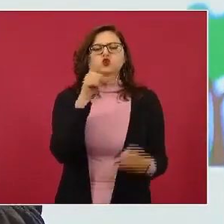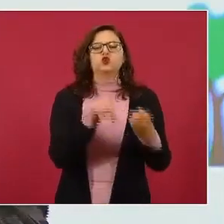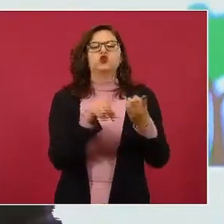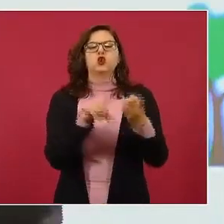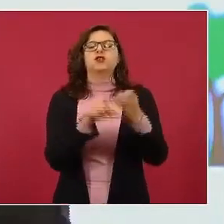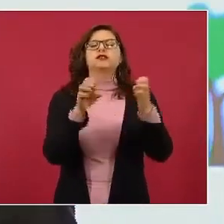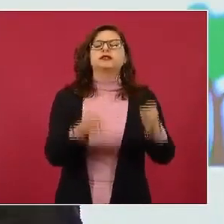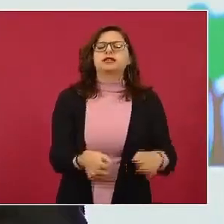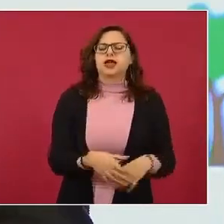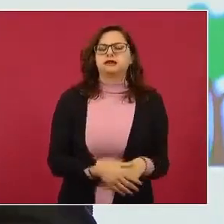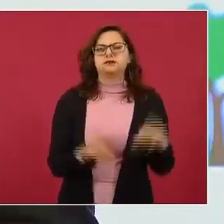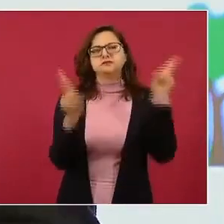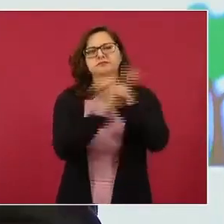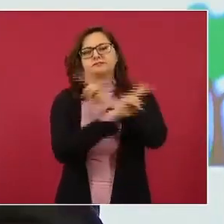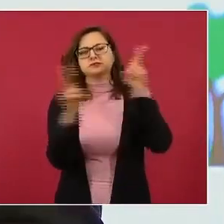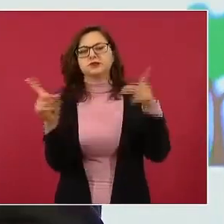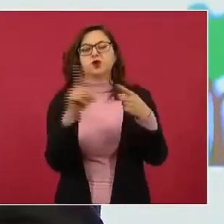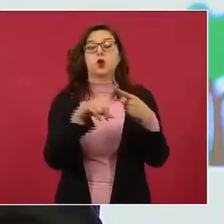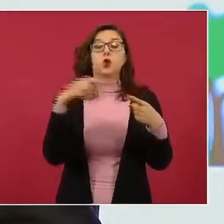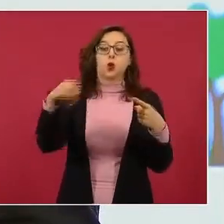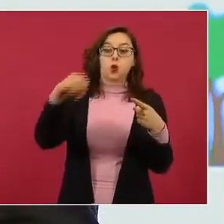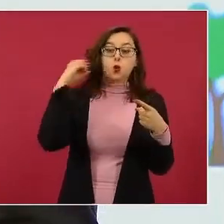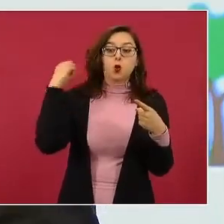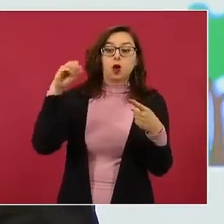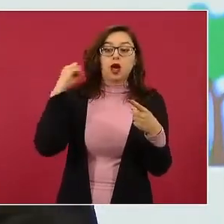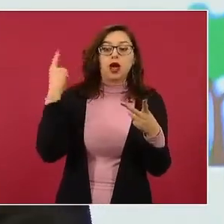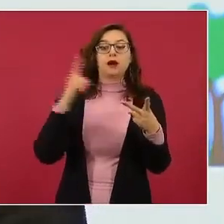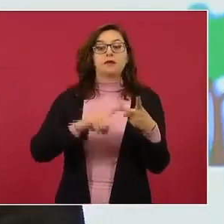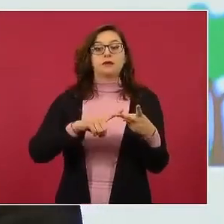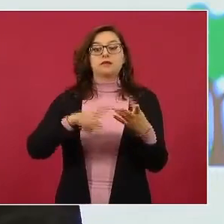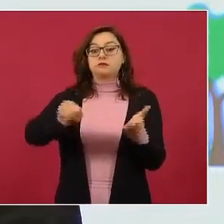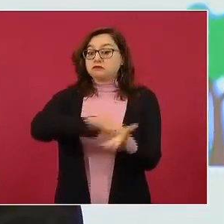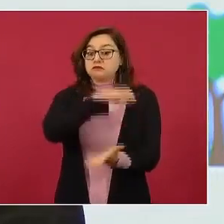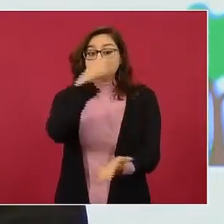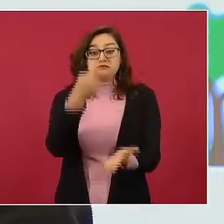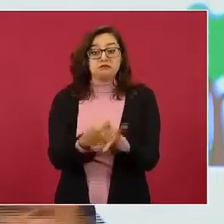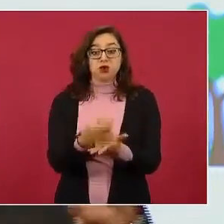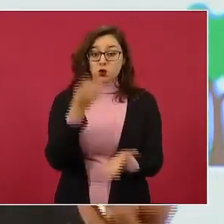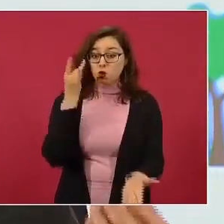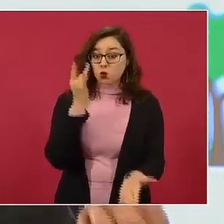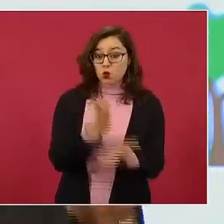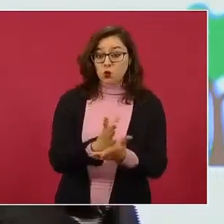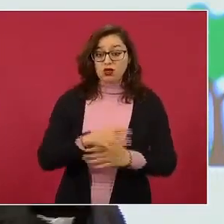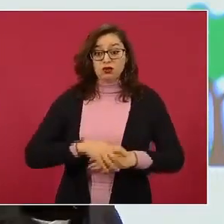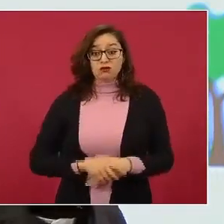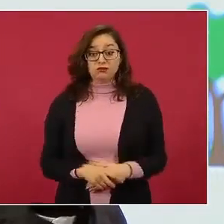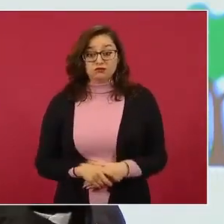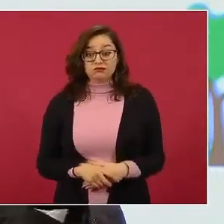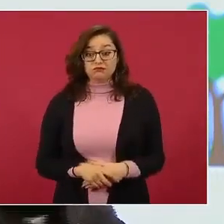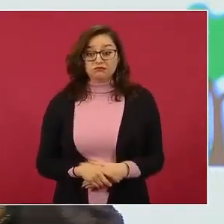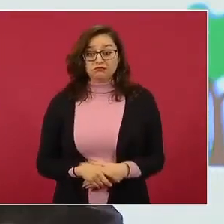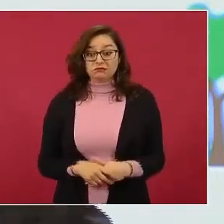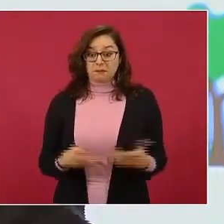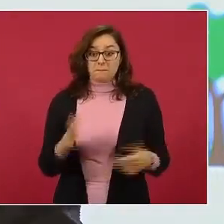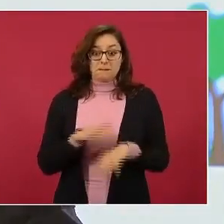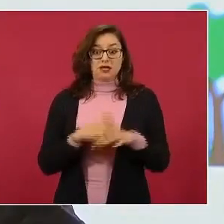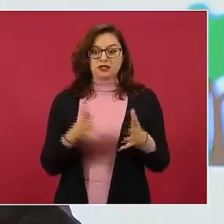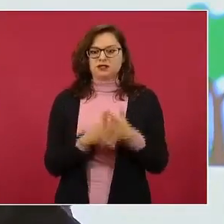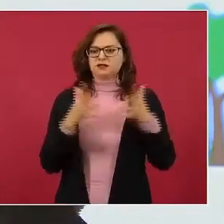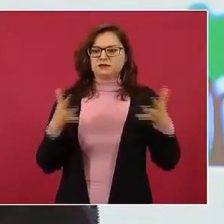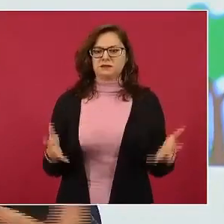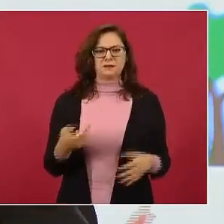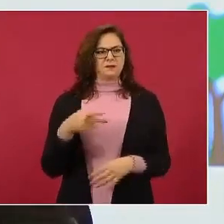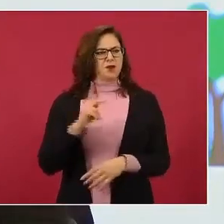en el Istmo, y está concentrada en el noreste, en Tamaulipas. Entonces, ¿cómo es posible que yo diga, si los OXXO